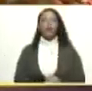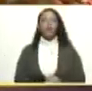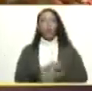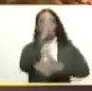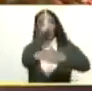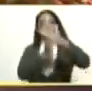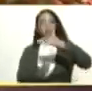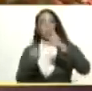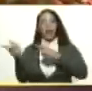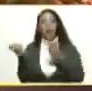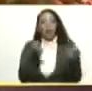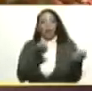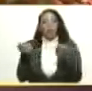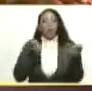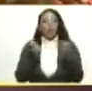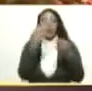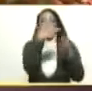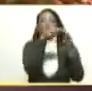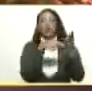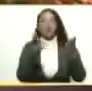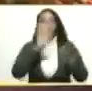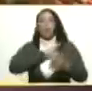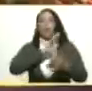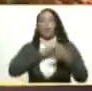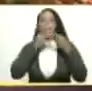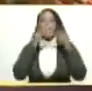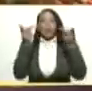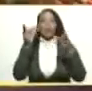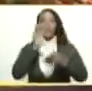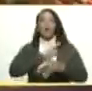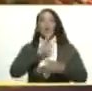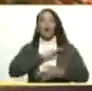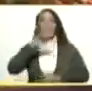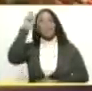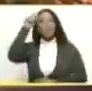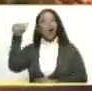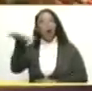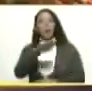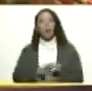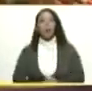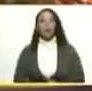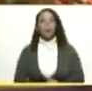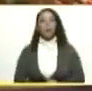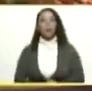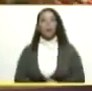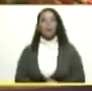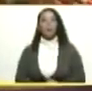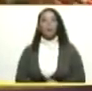en el manejo de los recursos públicos que le pertenecen a nuestro pueblo.